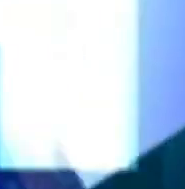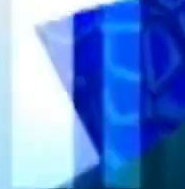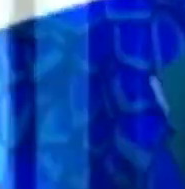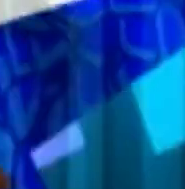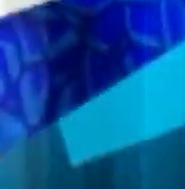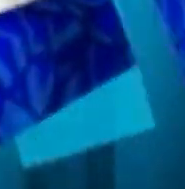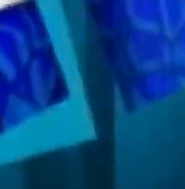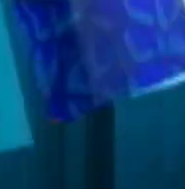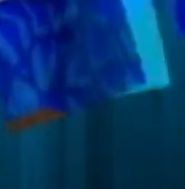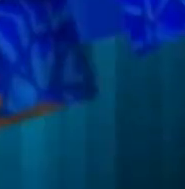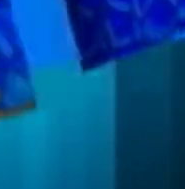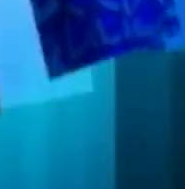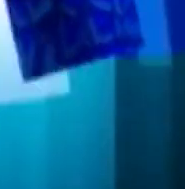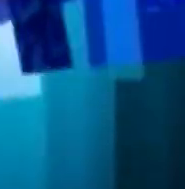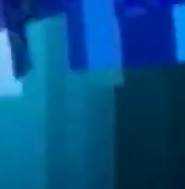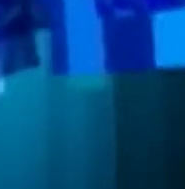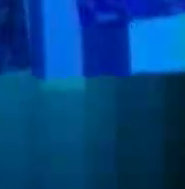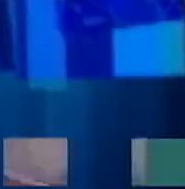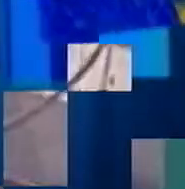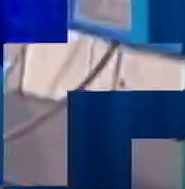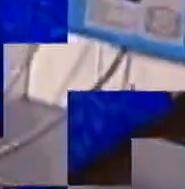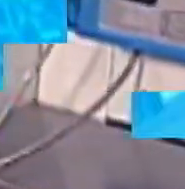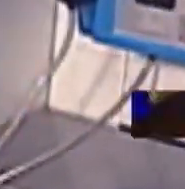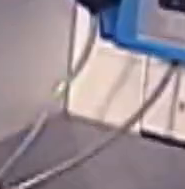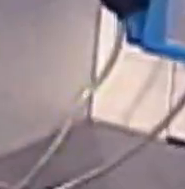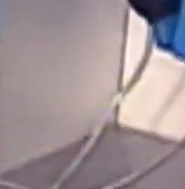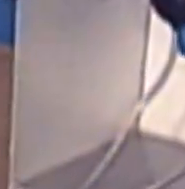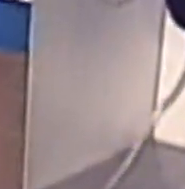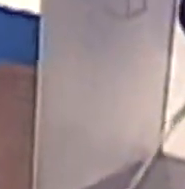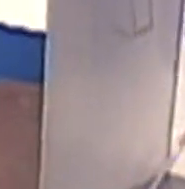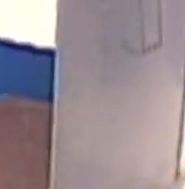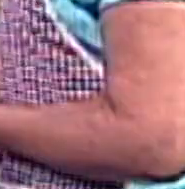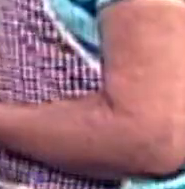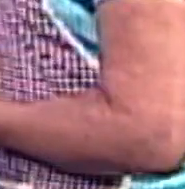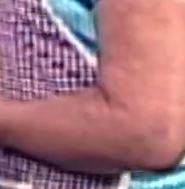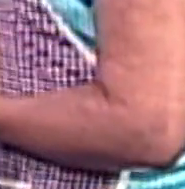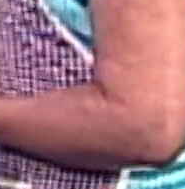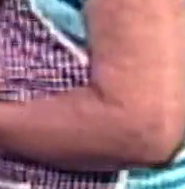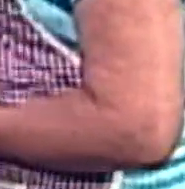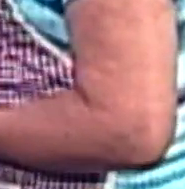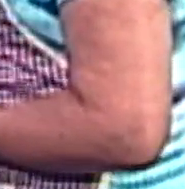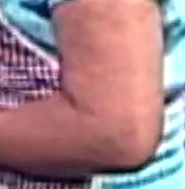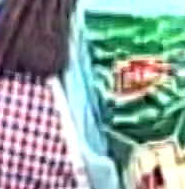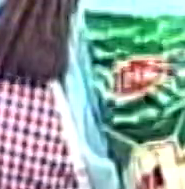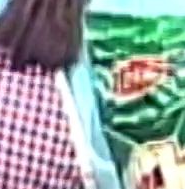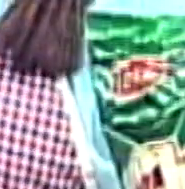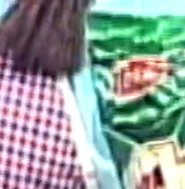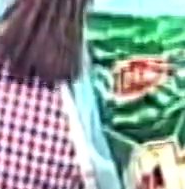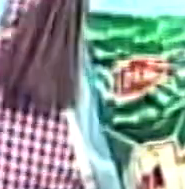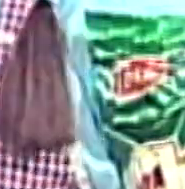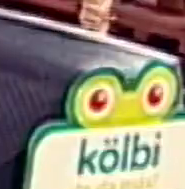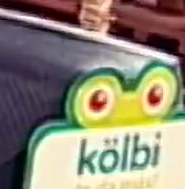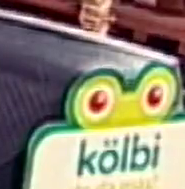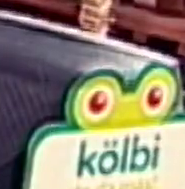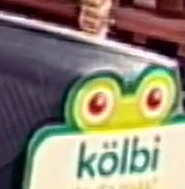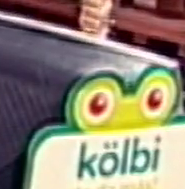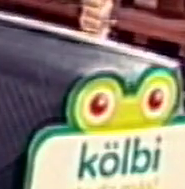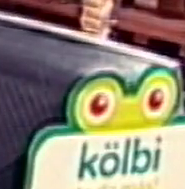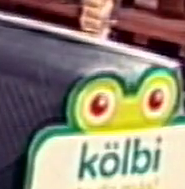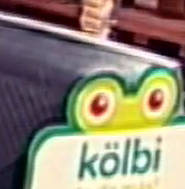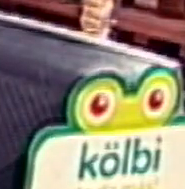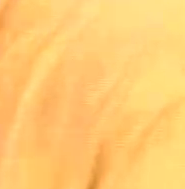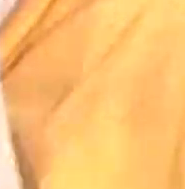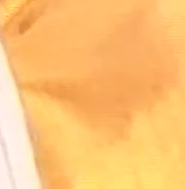La Pulpería, una serie que marcó al pueblo costarricense por su fuerte compromiso con nuestros valores y